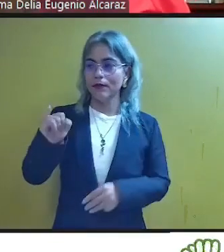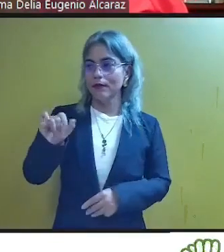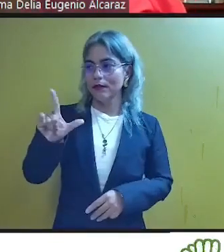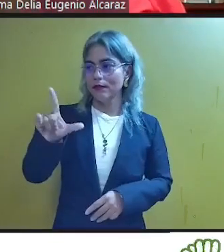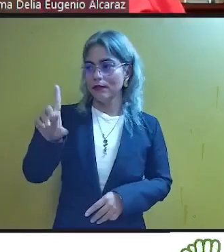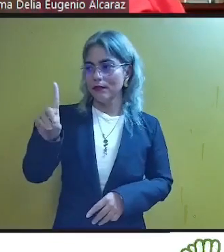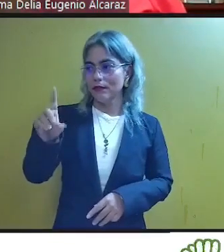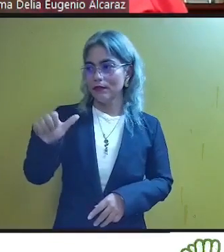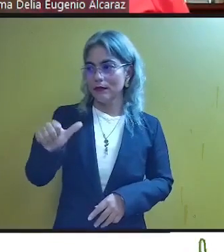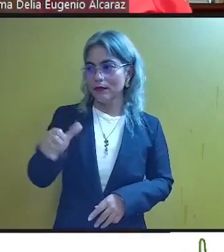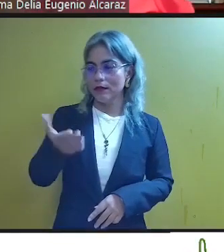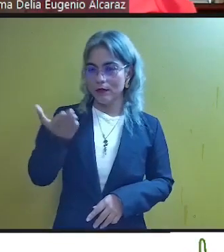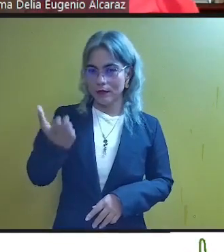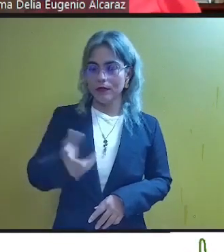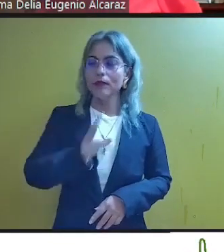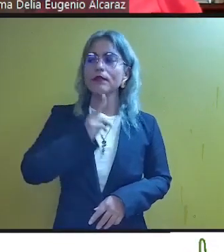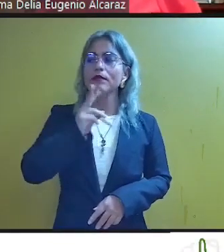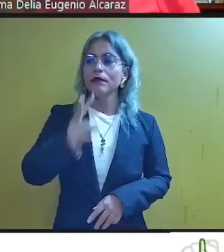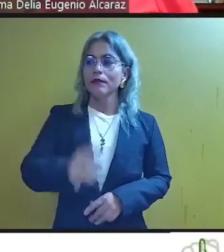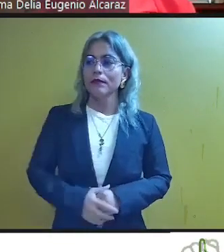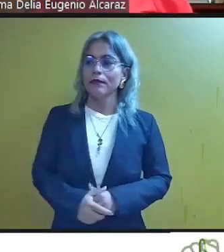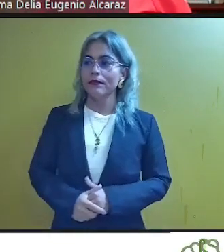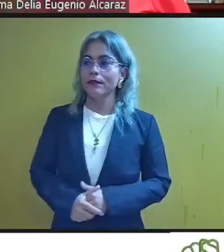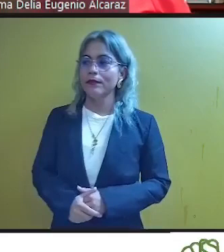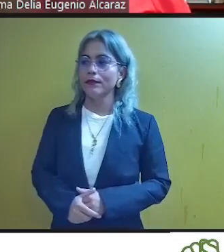Brito. Tiene el uso de la voz.